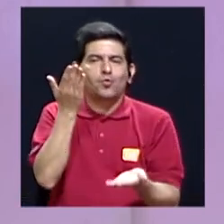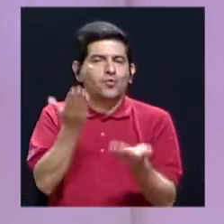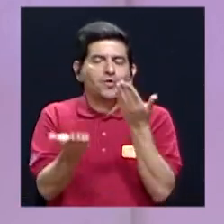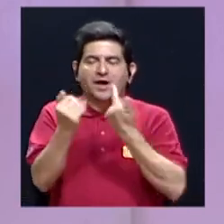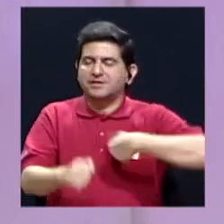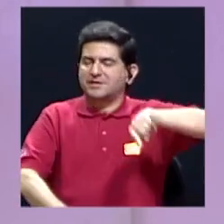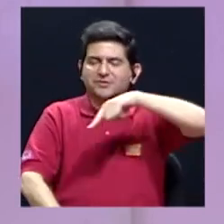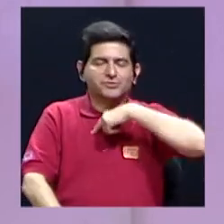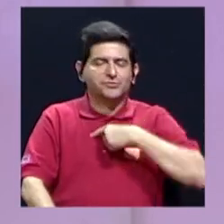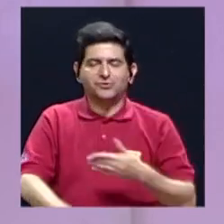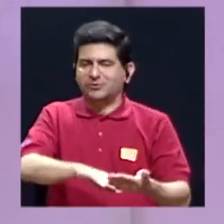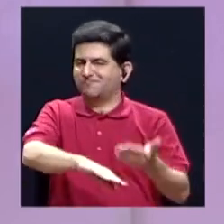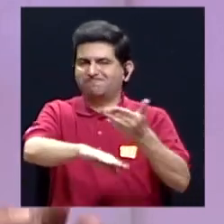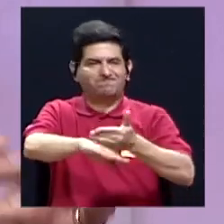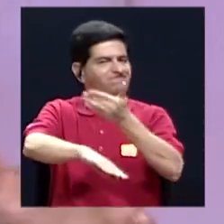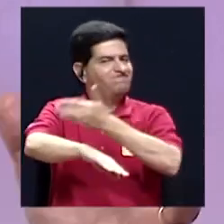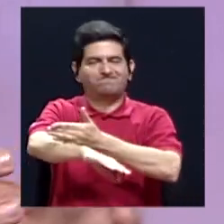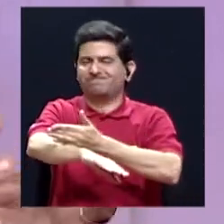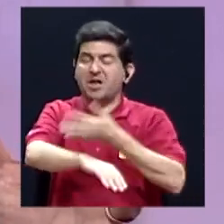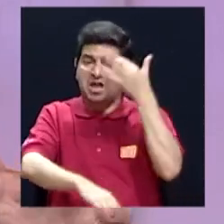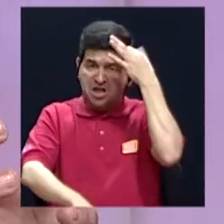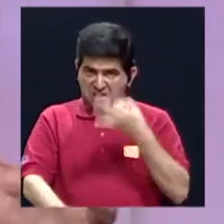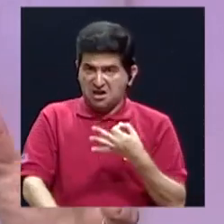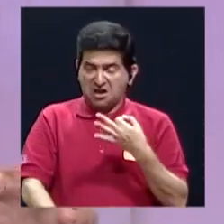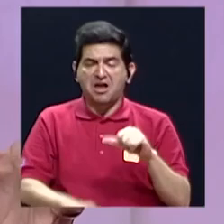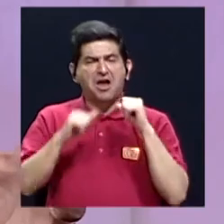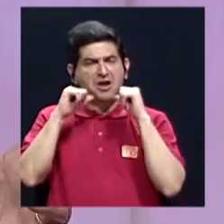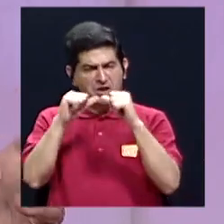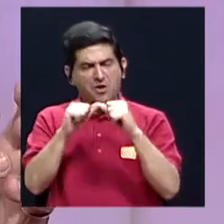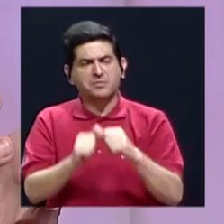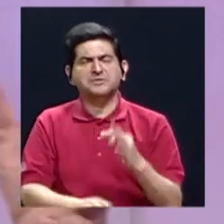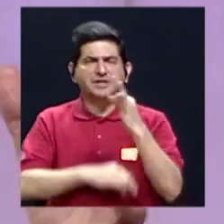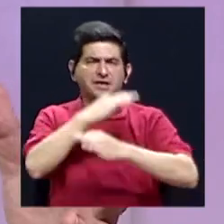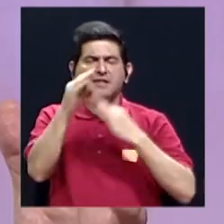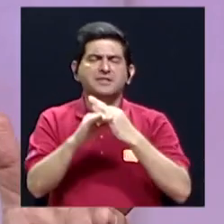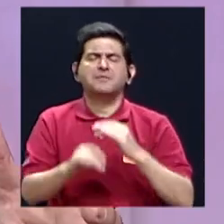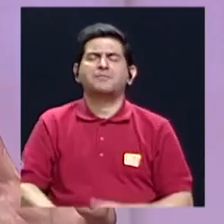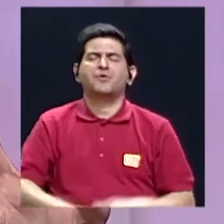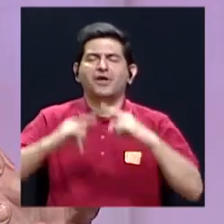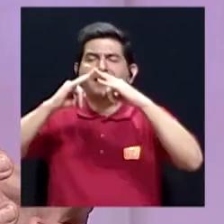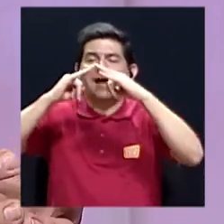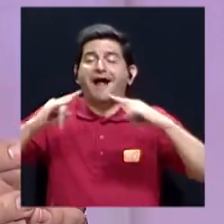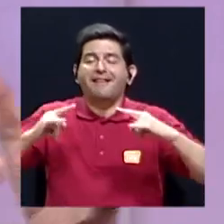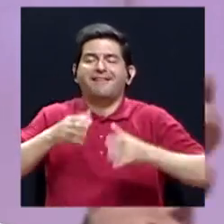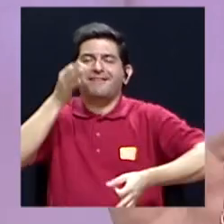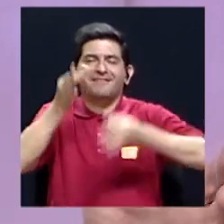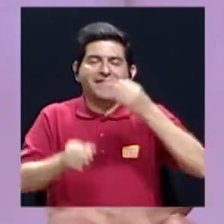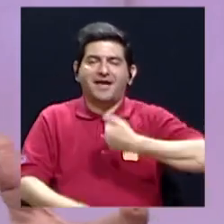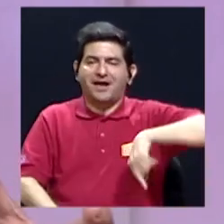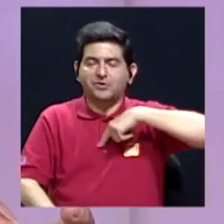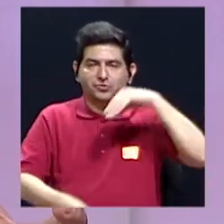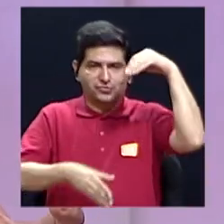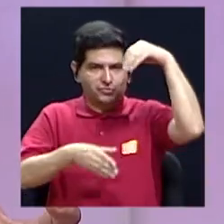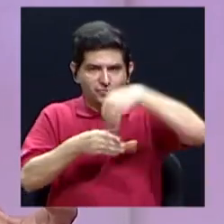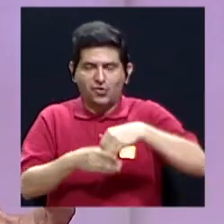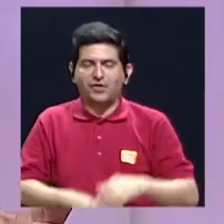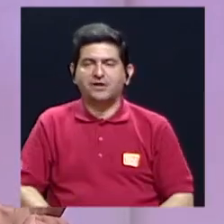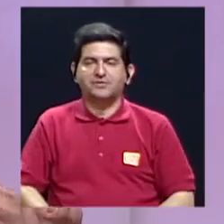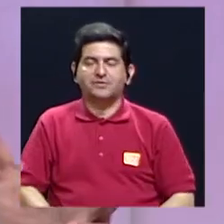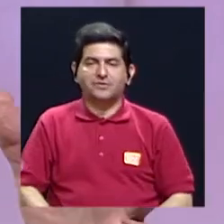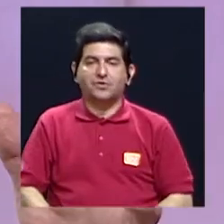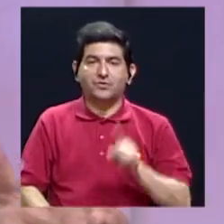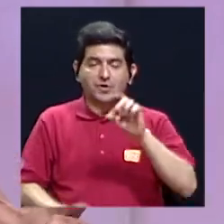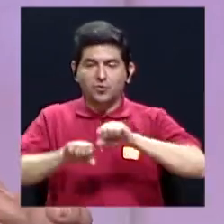no hemos superado, creyendo que seguimos siendo algún tipo de aldea jurídica y que no formamos parte de un ordenamiento